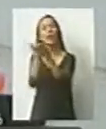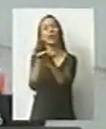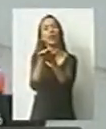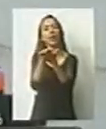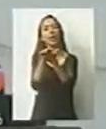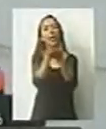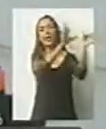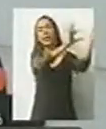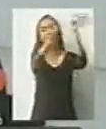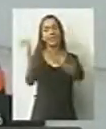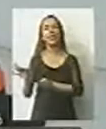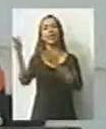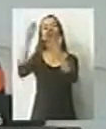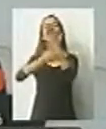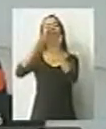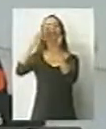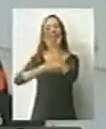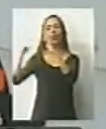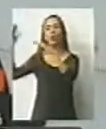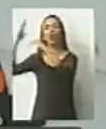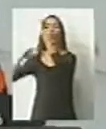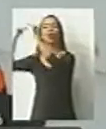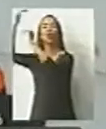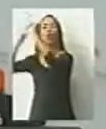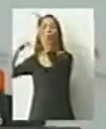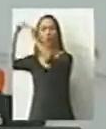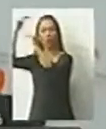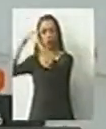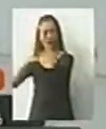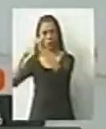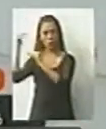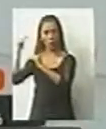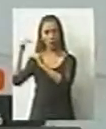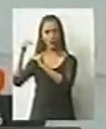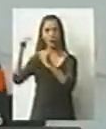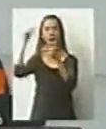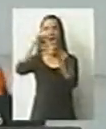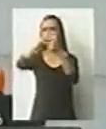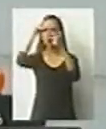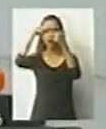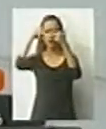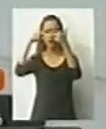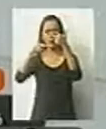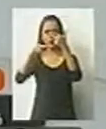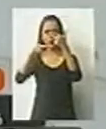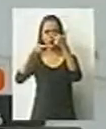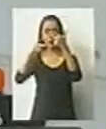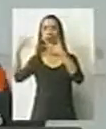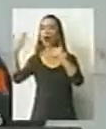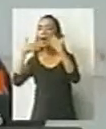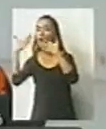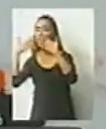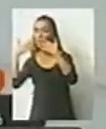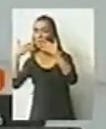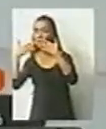el señor Rizzotti, también. Todo con las tres personas estas mantuvieron el diálogo, y la gente en